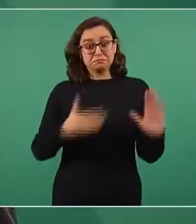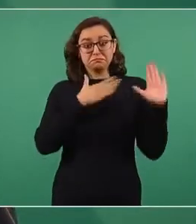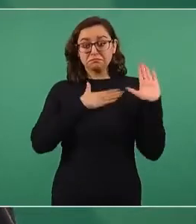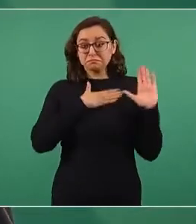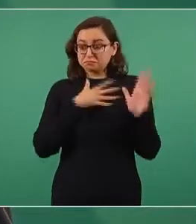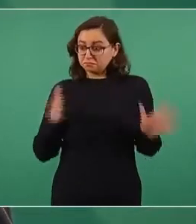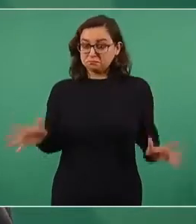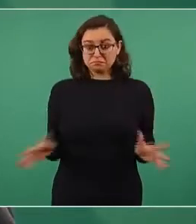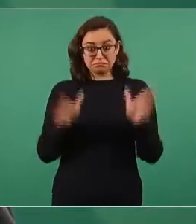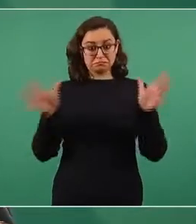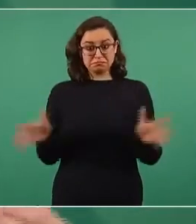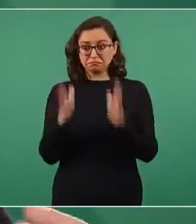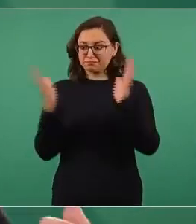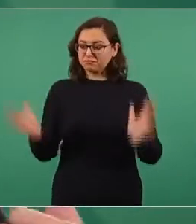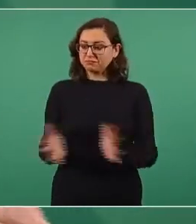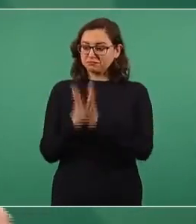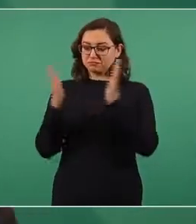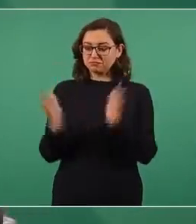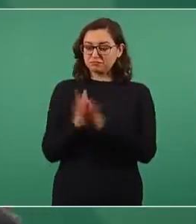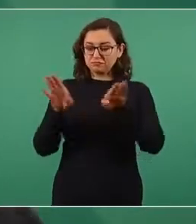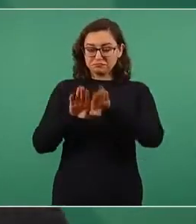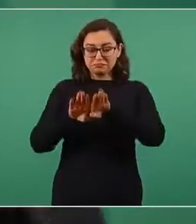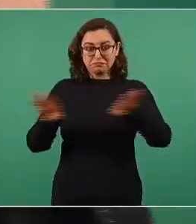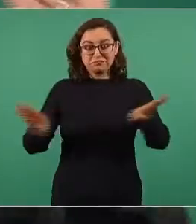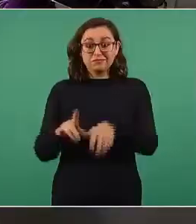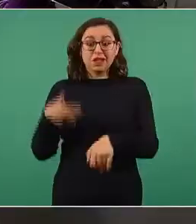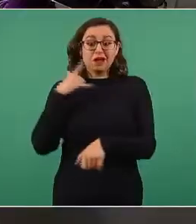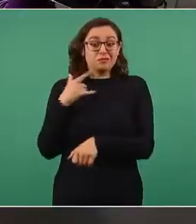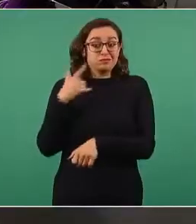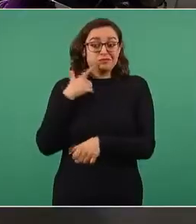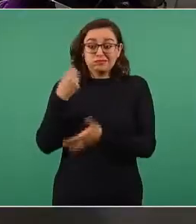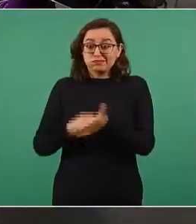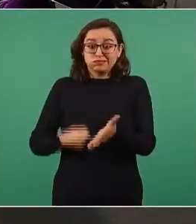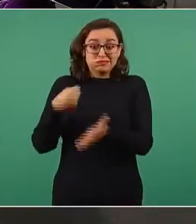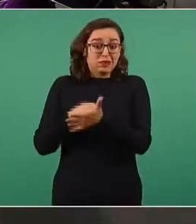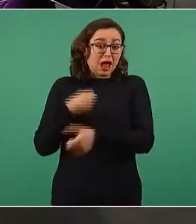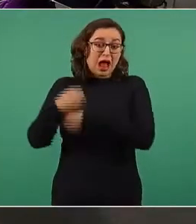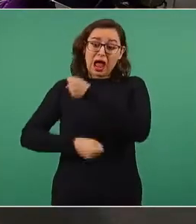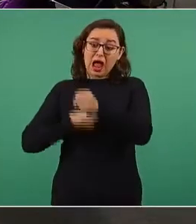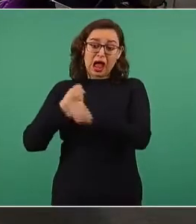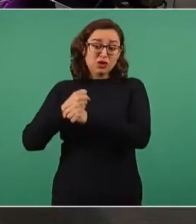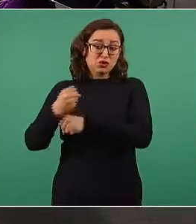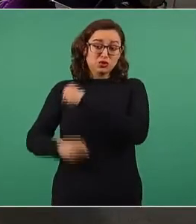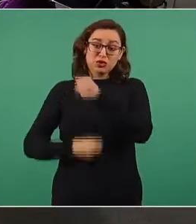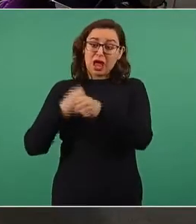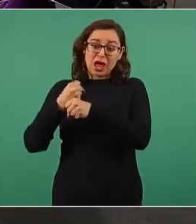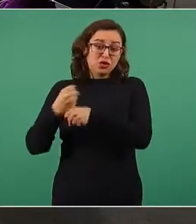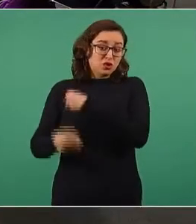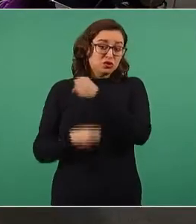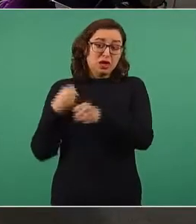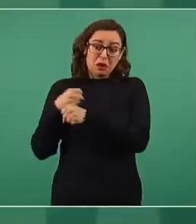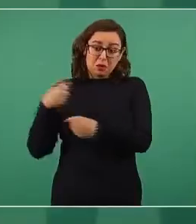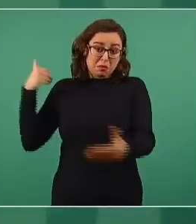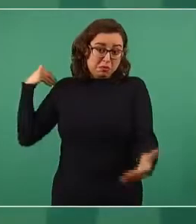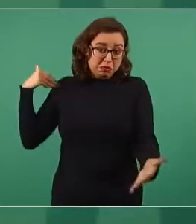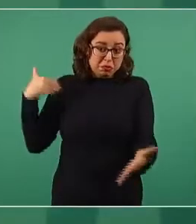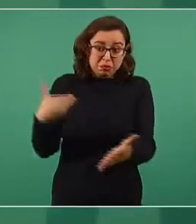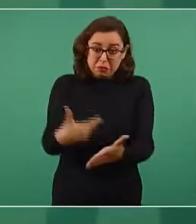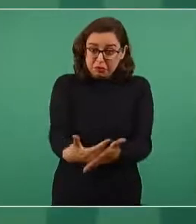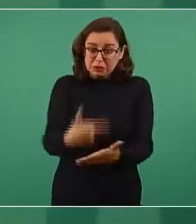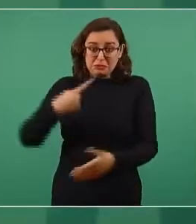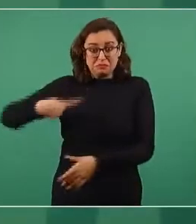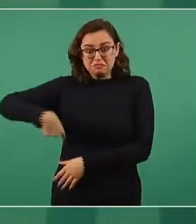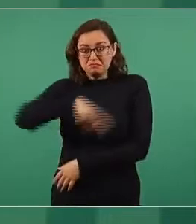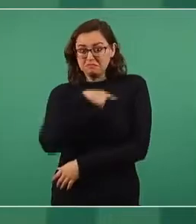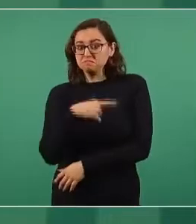la causa democrática porque esa es la lucha de todo el movimiento. Ha sido la lucha decisiva o que da